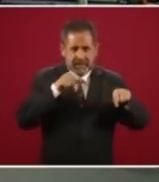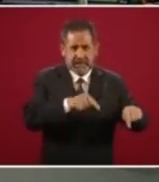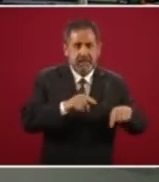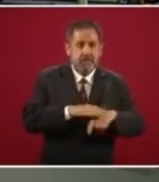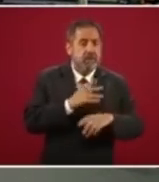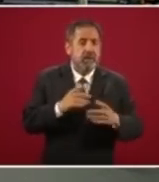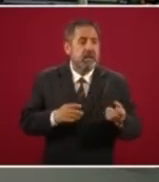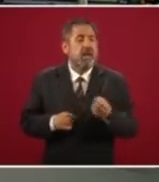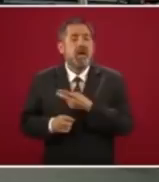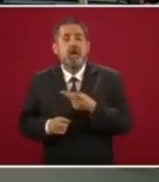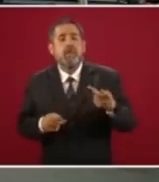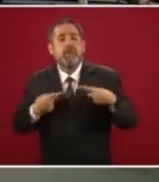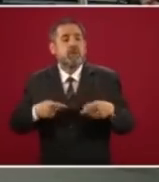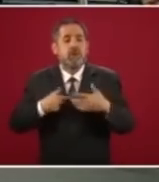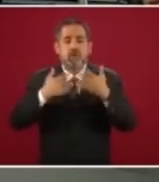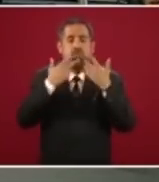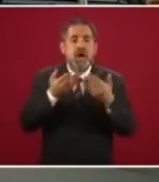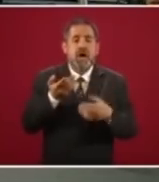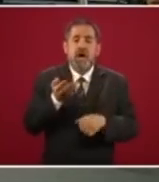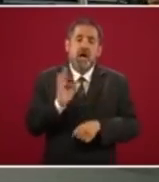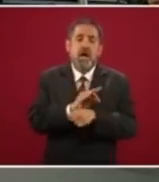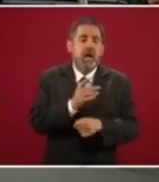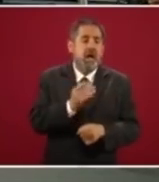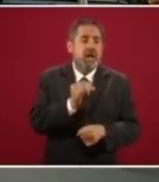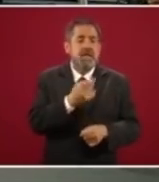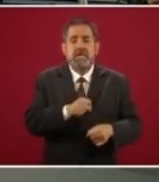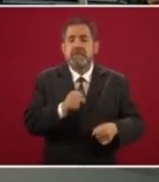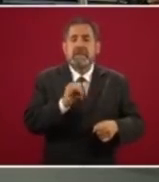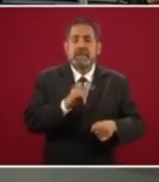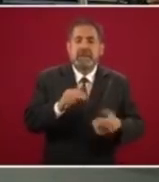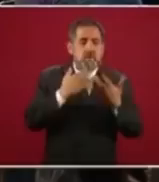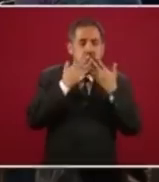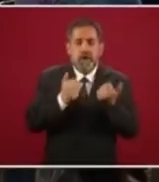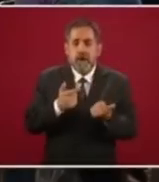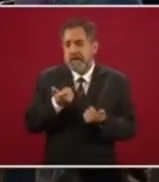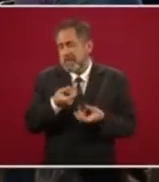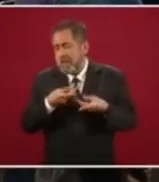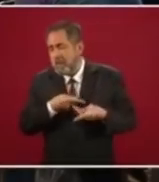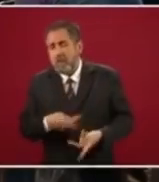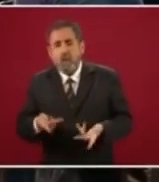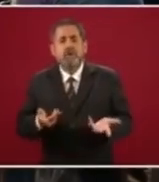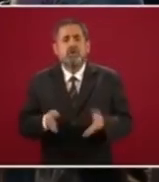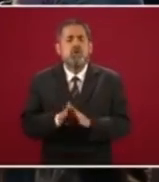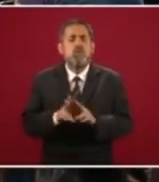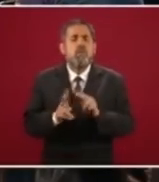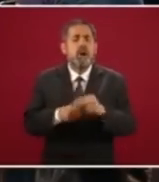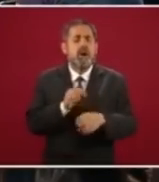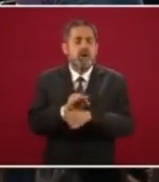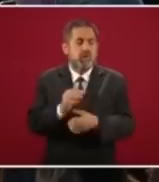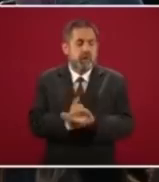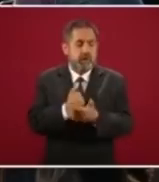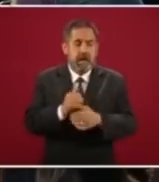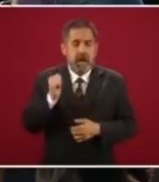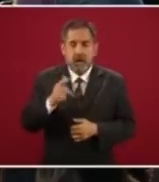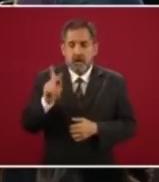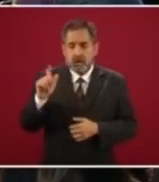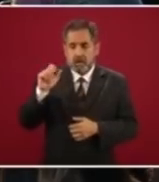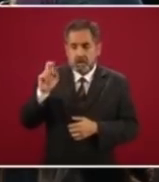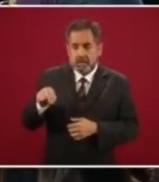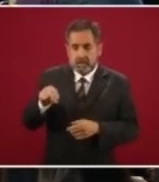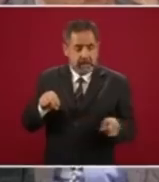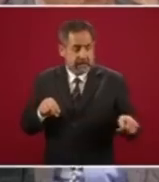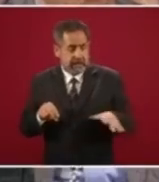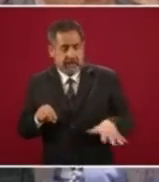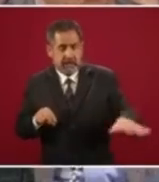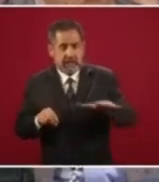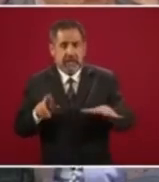porque muchas de ellas pues no tienen seguridad social, se gastan todo su dinero y son muy pobres. Si tiene algún plan respecto de los ríos que